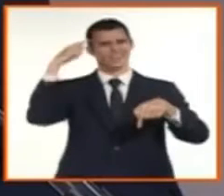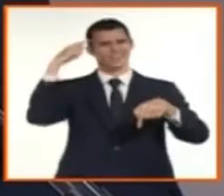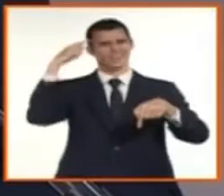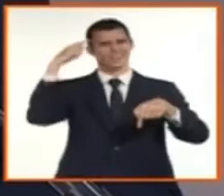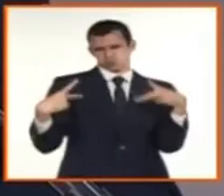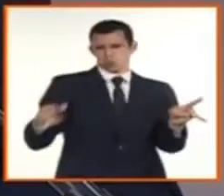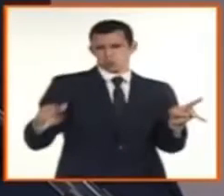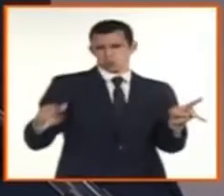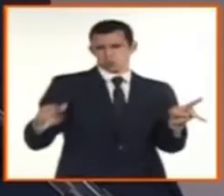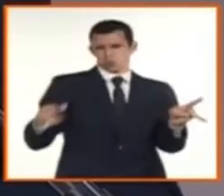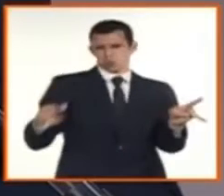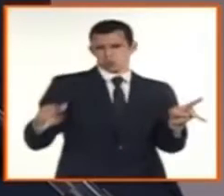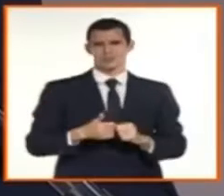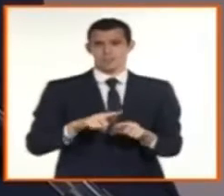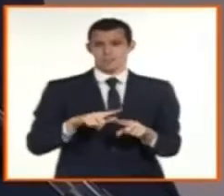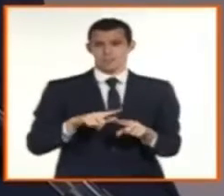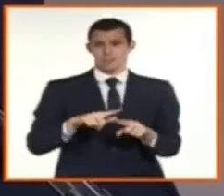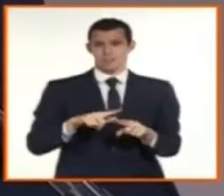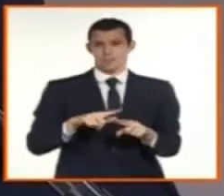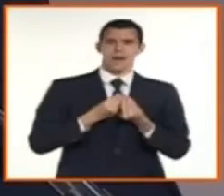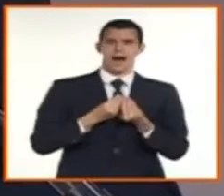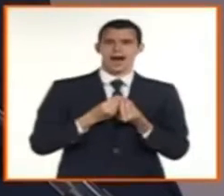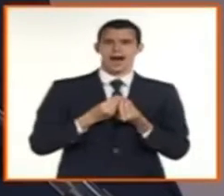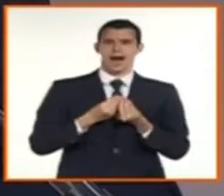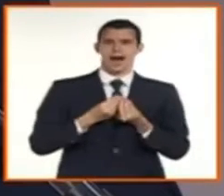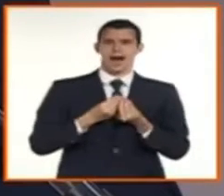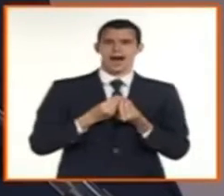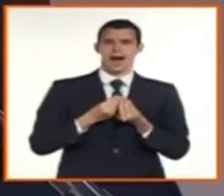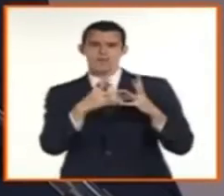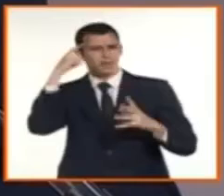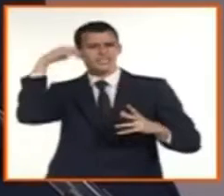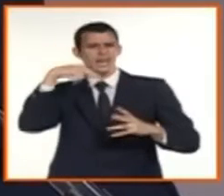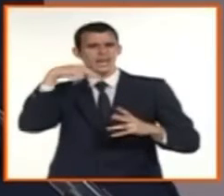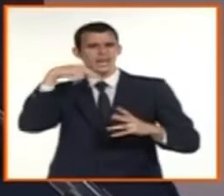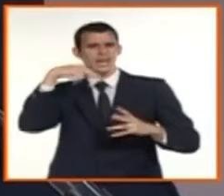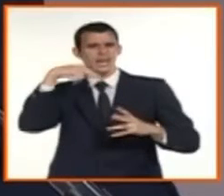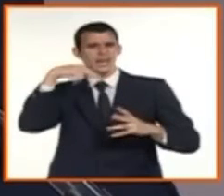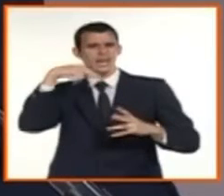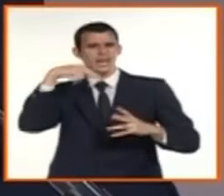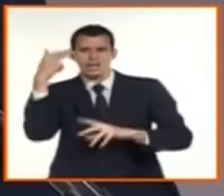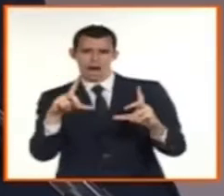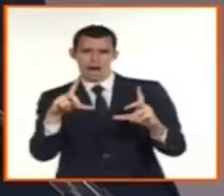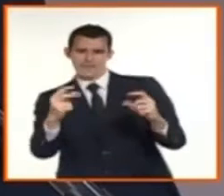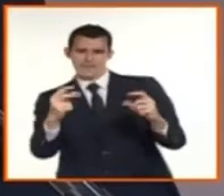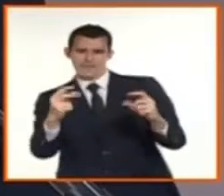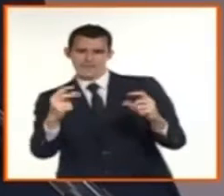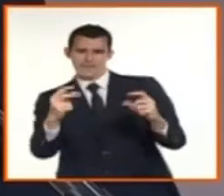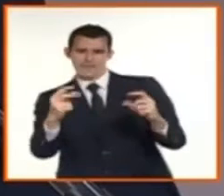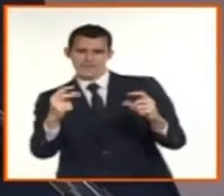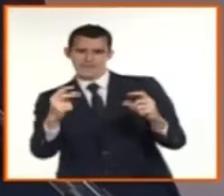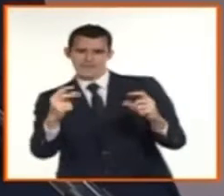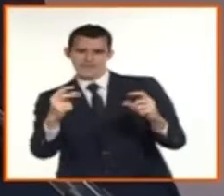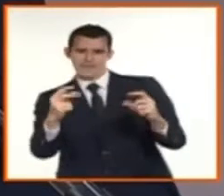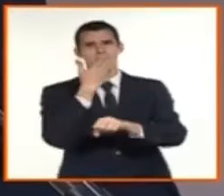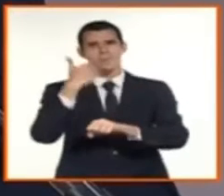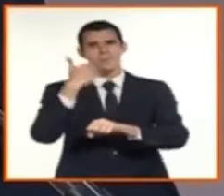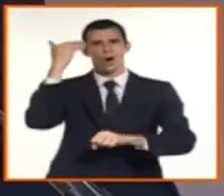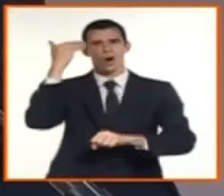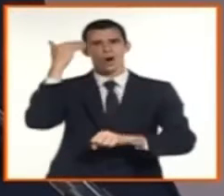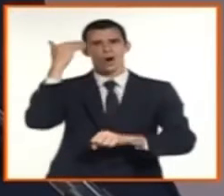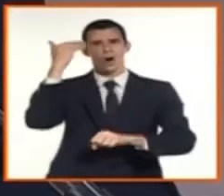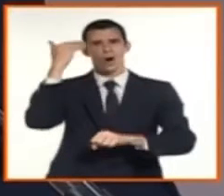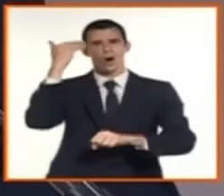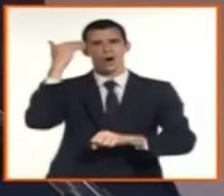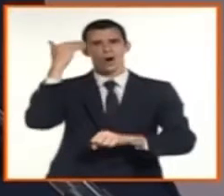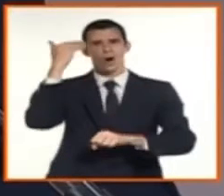de nuestros atletas eleva el nivel de preparación y de formación a la hora de jugar en ligas que tienen un